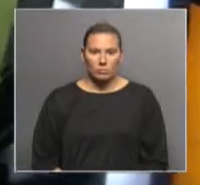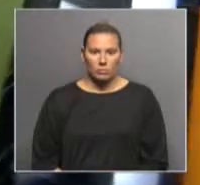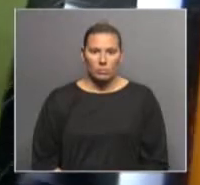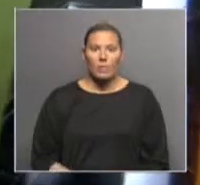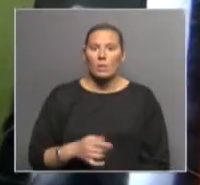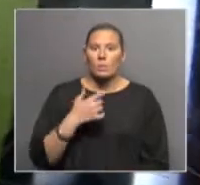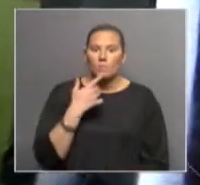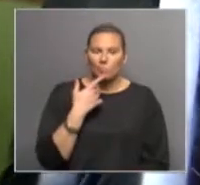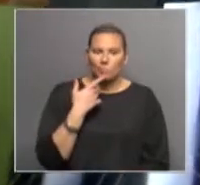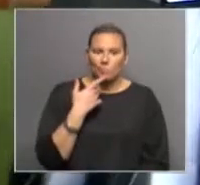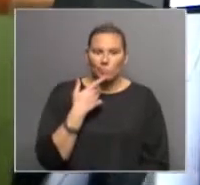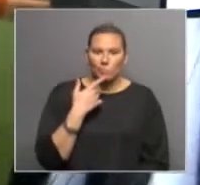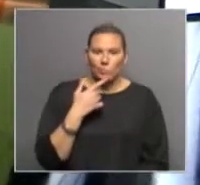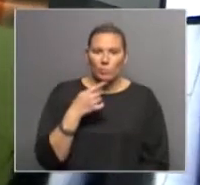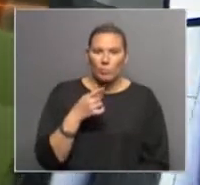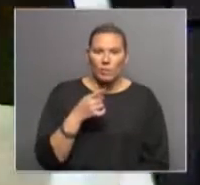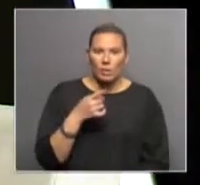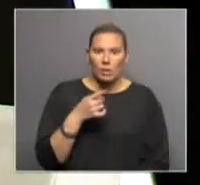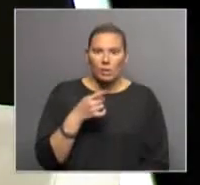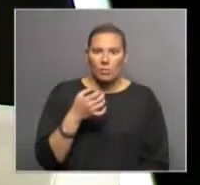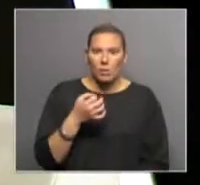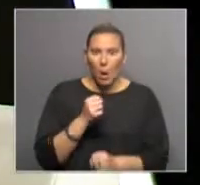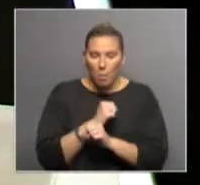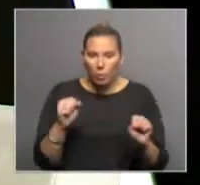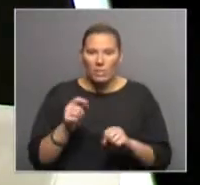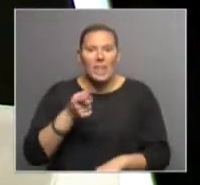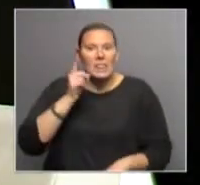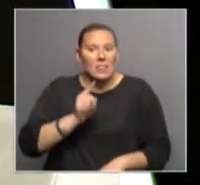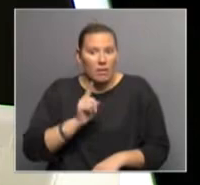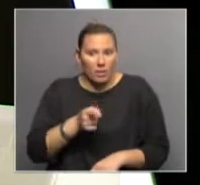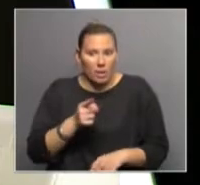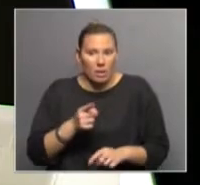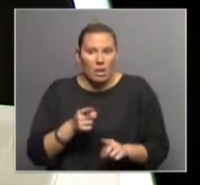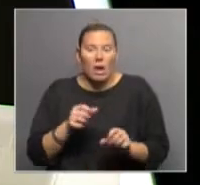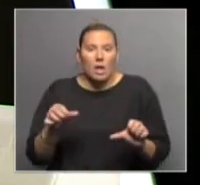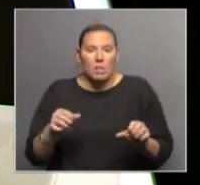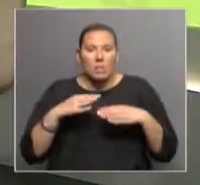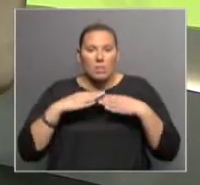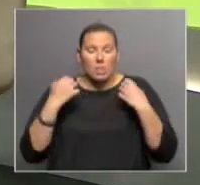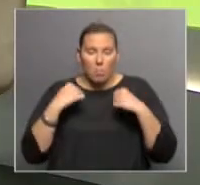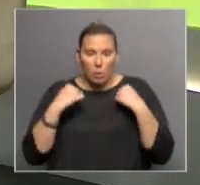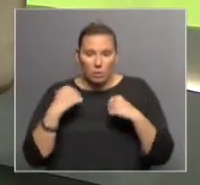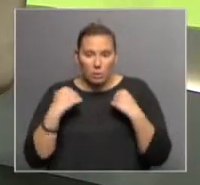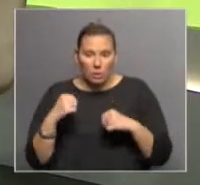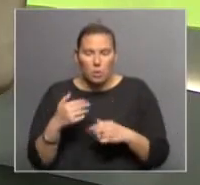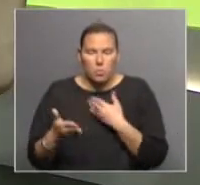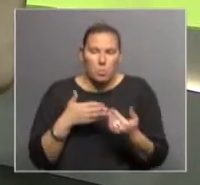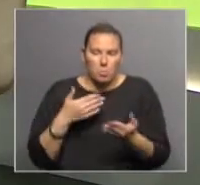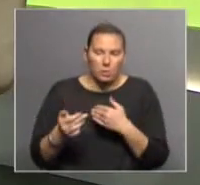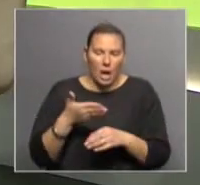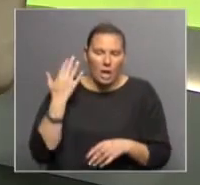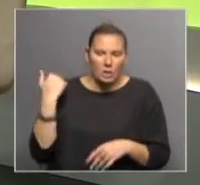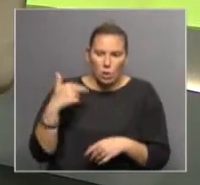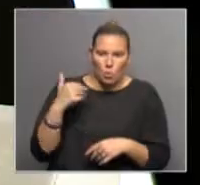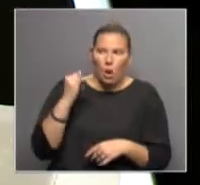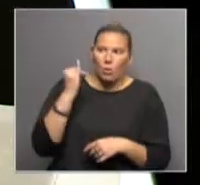Hay algo que quedó sin dudas, Daniela. Puede y debe hacer deportes, haya hecho o no deportes